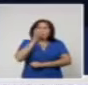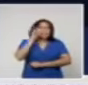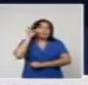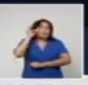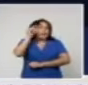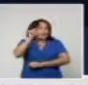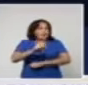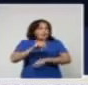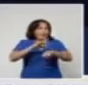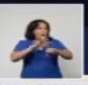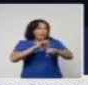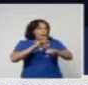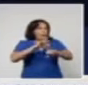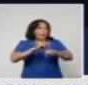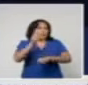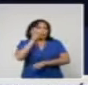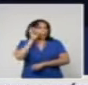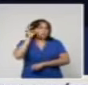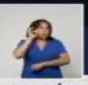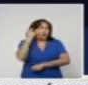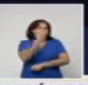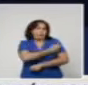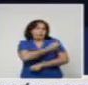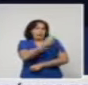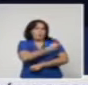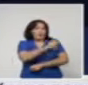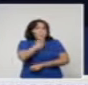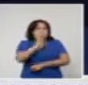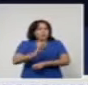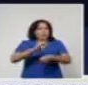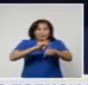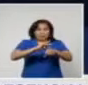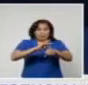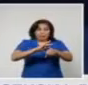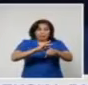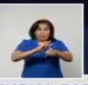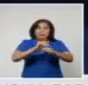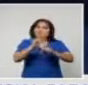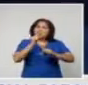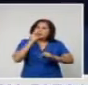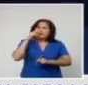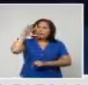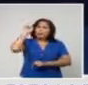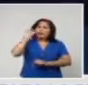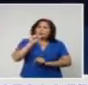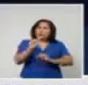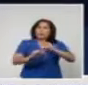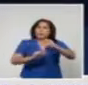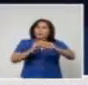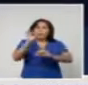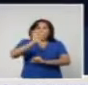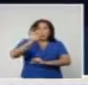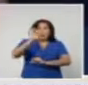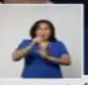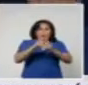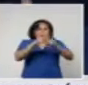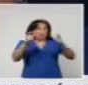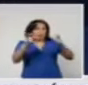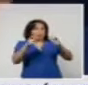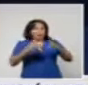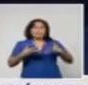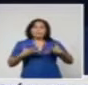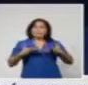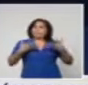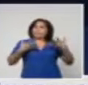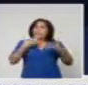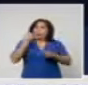a un grupo de pacientes con la enfermedad y se ha visto que un porciento elevado en comparación con